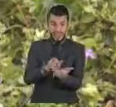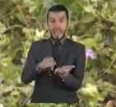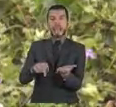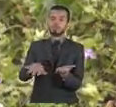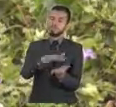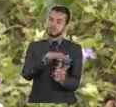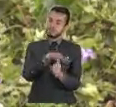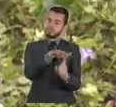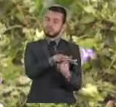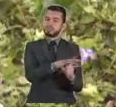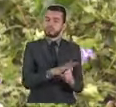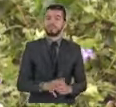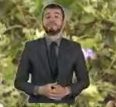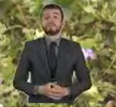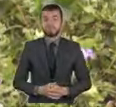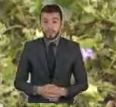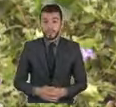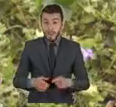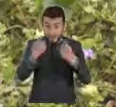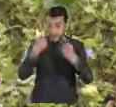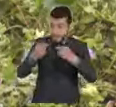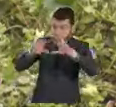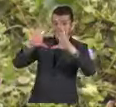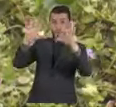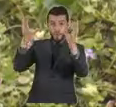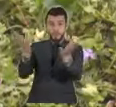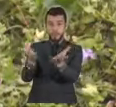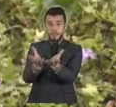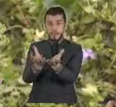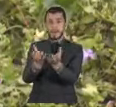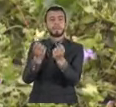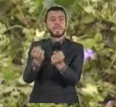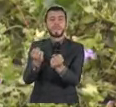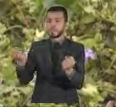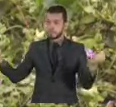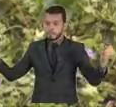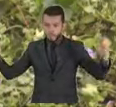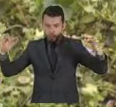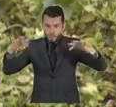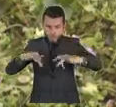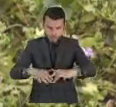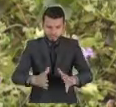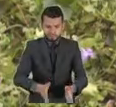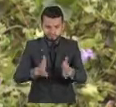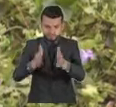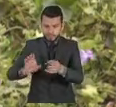Ya la inmensa mayoría de los habitantes del planeta Tierra vivimos en ciudades.